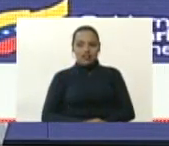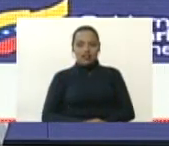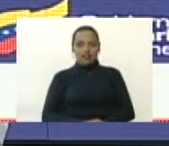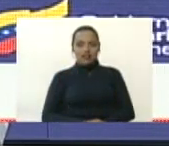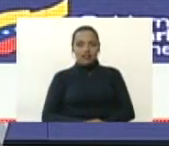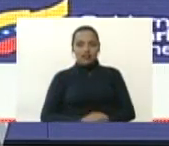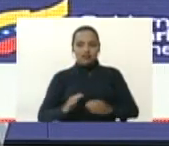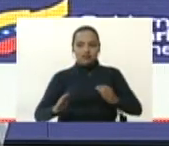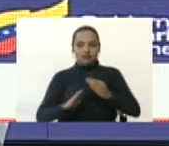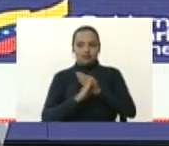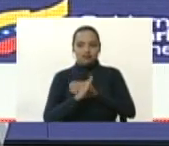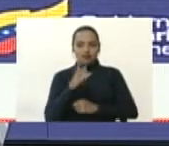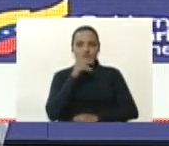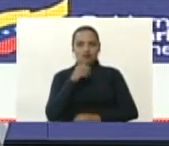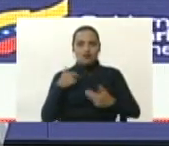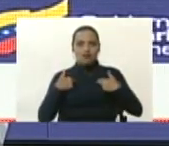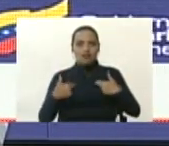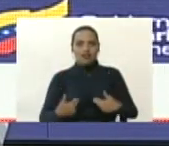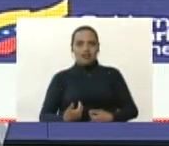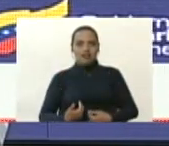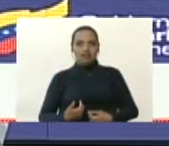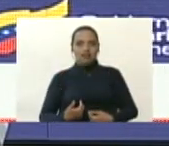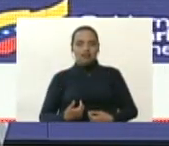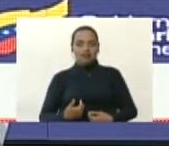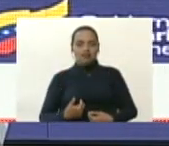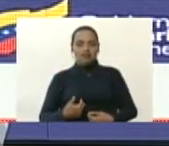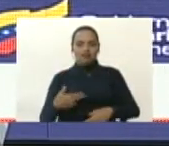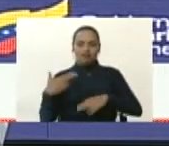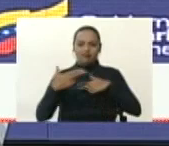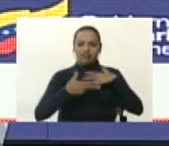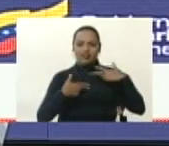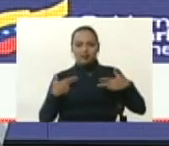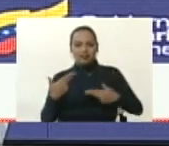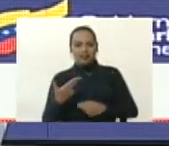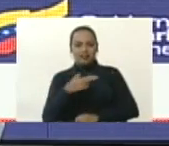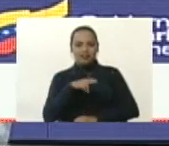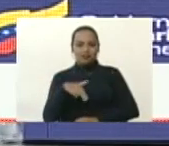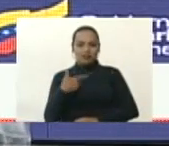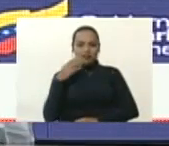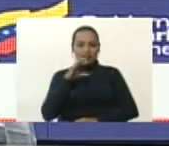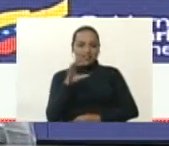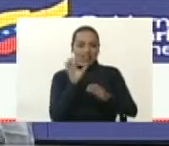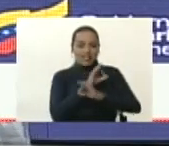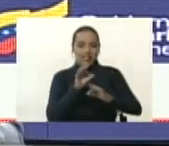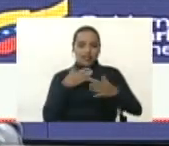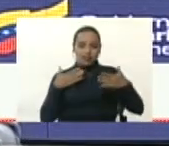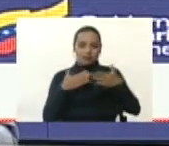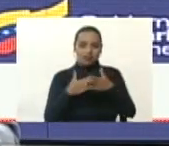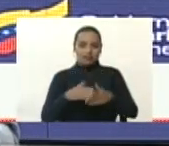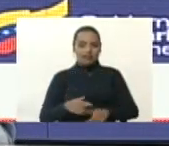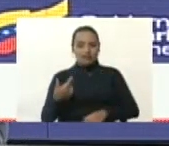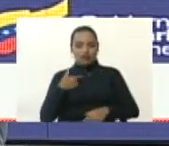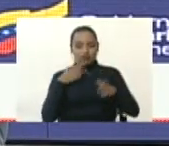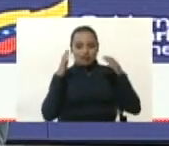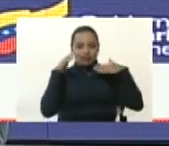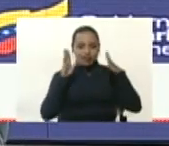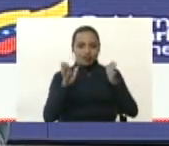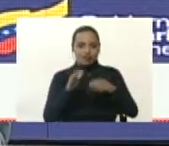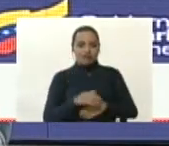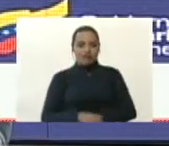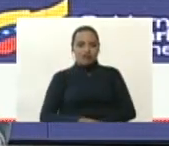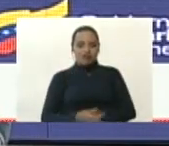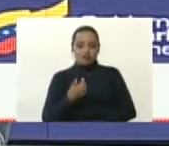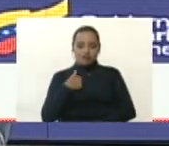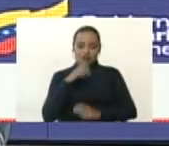sanciones inhumanas, criminales contra nuestro país, nada ni nadie nos para. Y personalmente atiendo eso. Yo